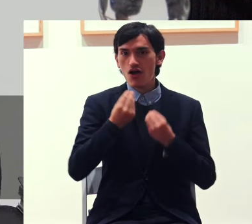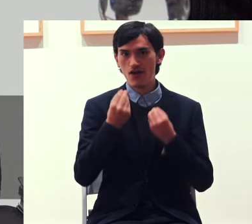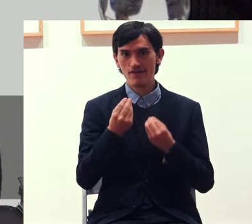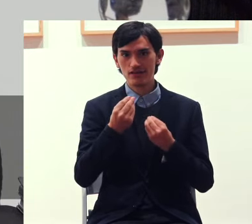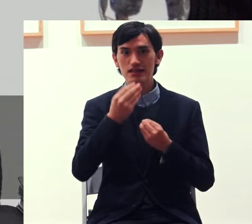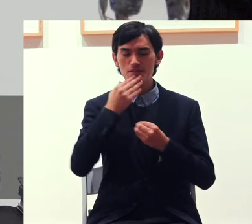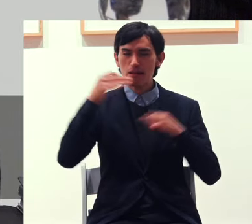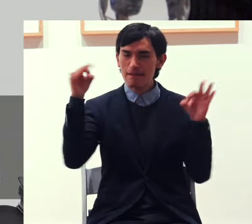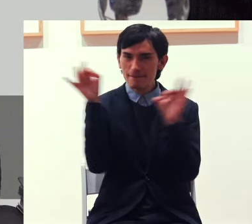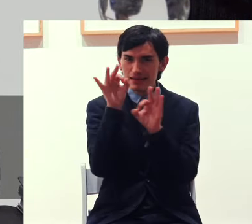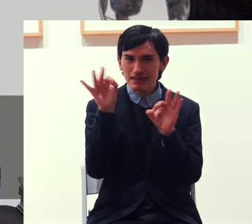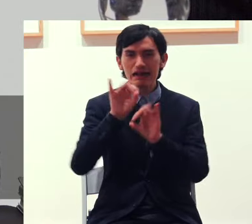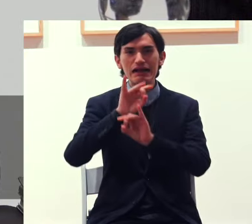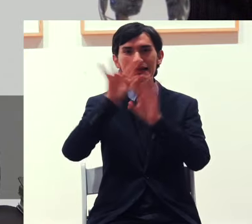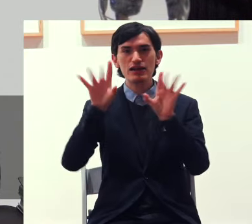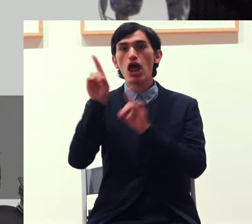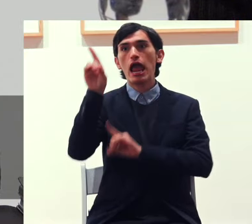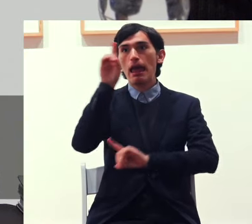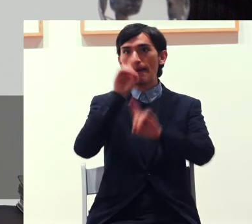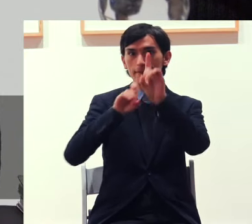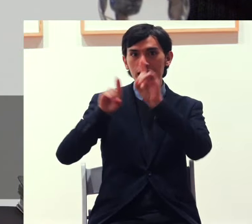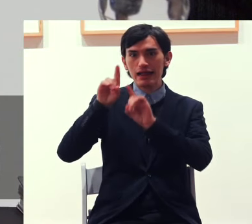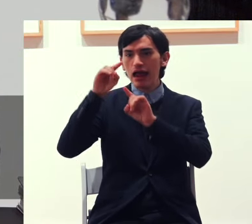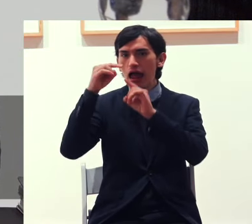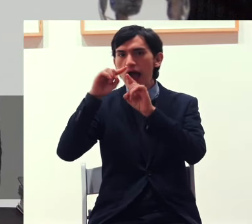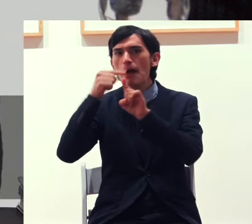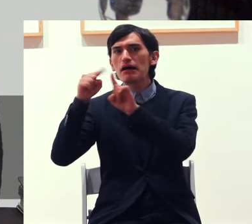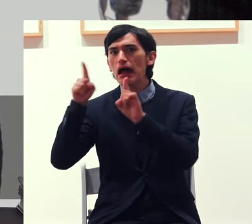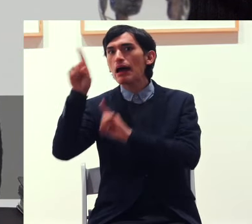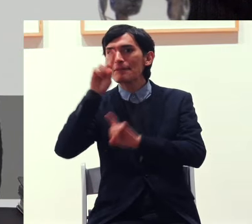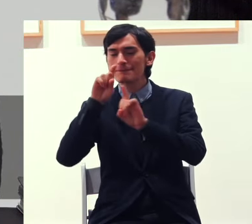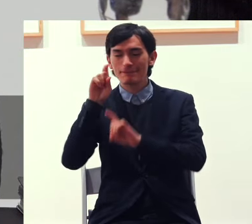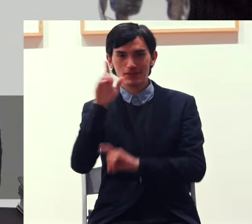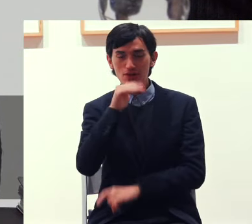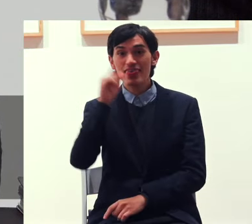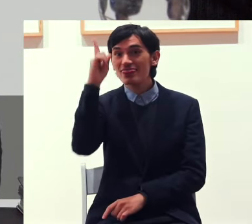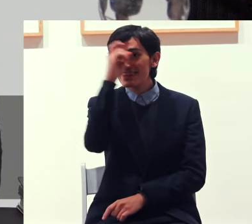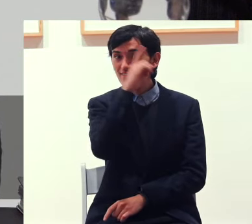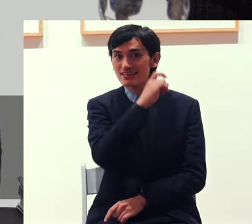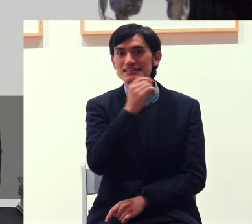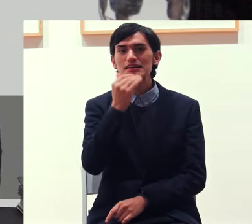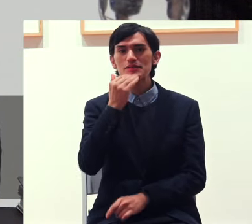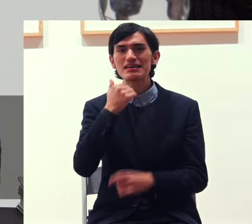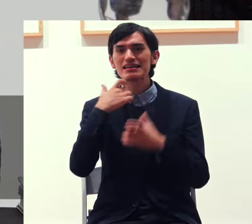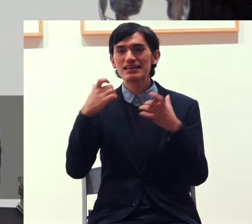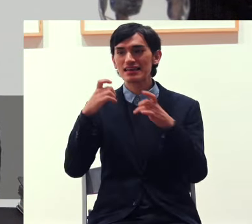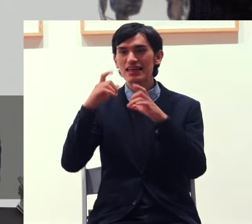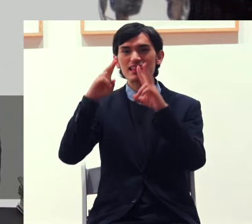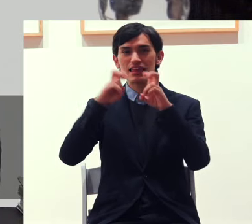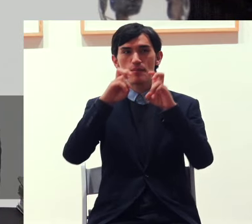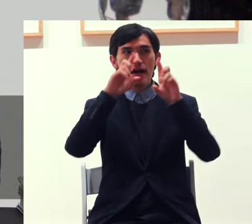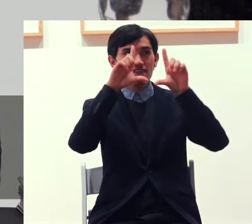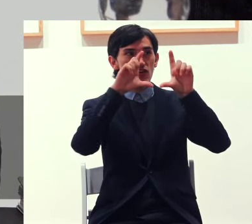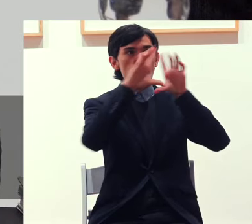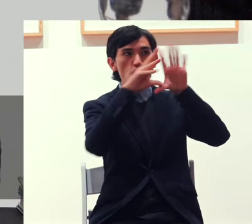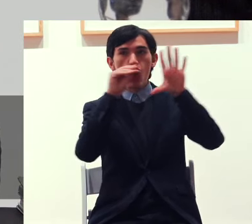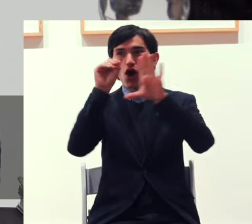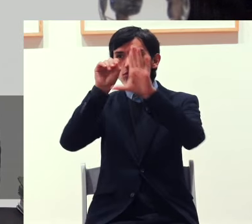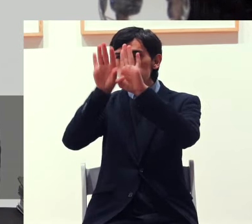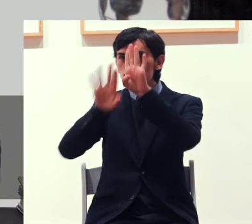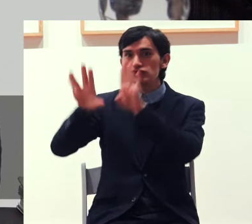evidente, llano y sin rodeos, sin explicaciones anexas. Es muy difícil hablar acerca de los grabados de